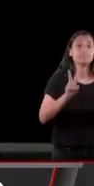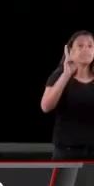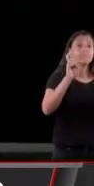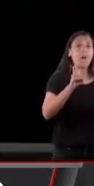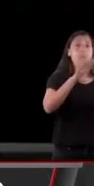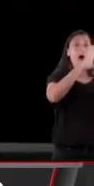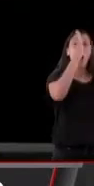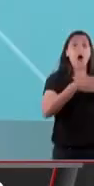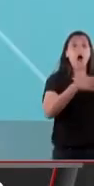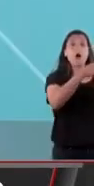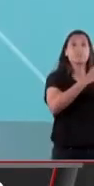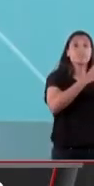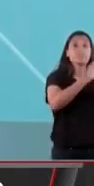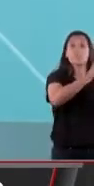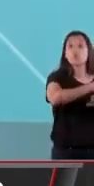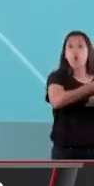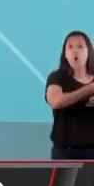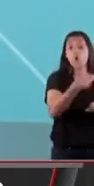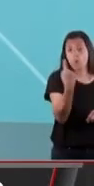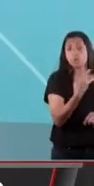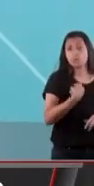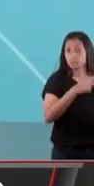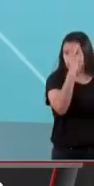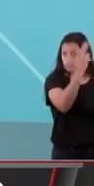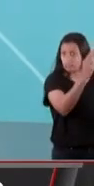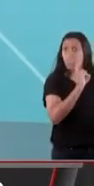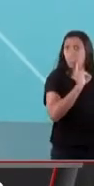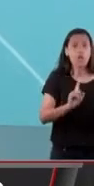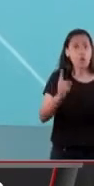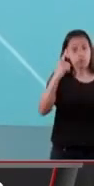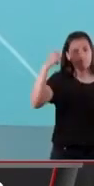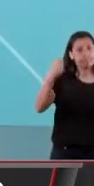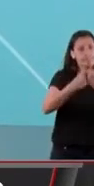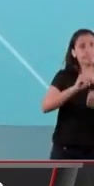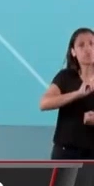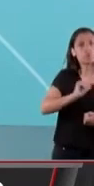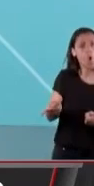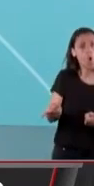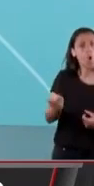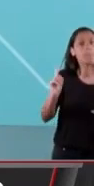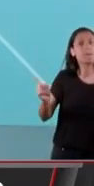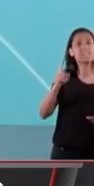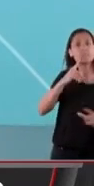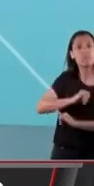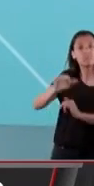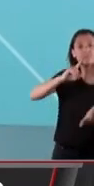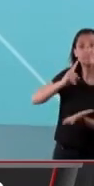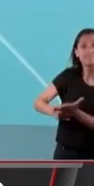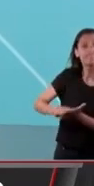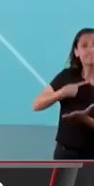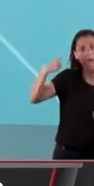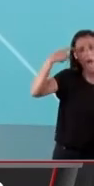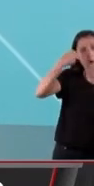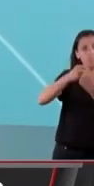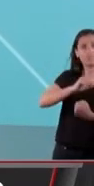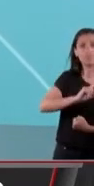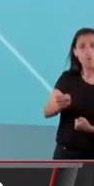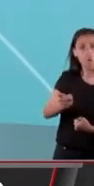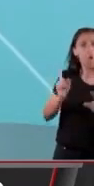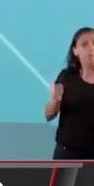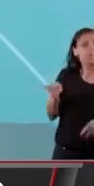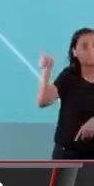quedan suspendidas y solo quedan vigentes para este fin de semana las otras 3 elecciones, La Pampa, Salta y Tierra del Fuego. Bueno,